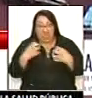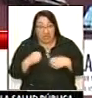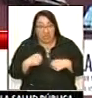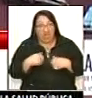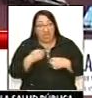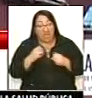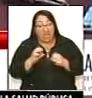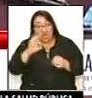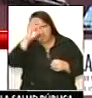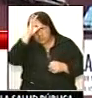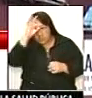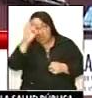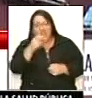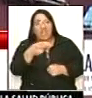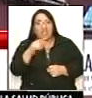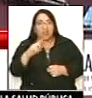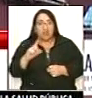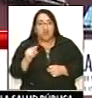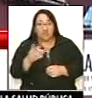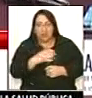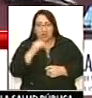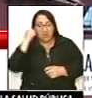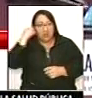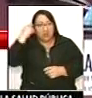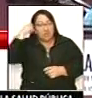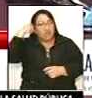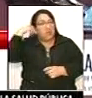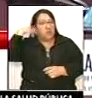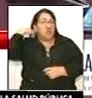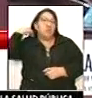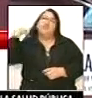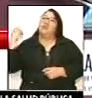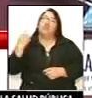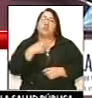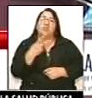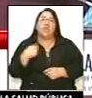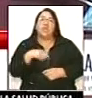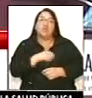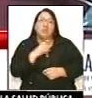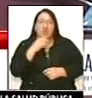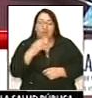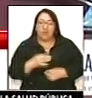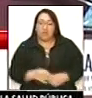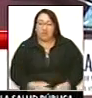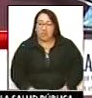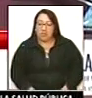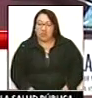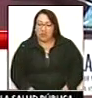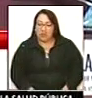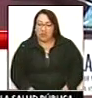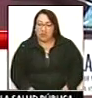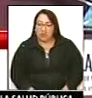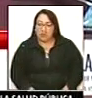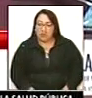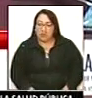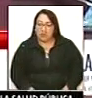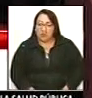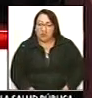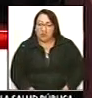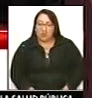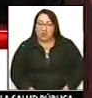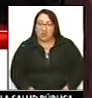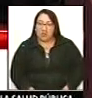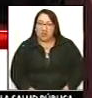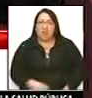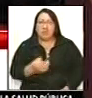inocente? El señor Inostroza, el miserable Inostroza que está hoy día en España. Esa es la realidad. ¿Quién dijo, es